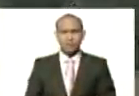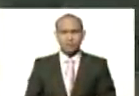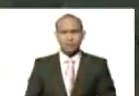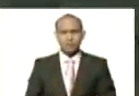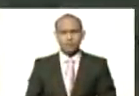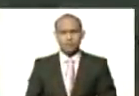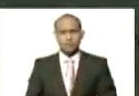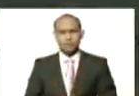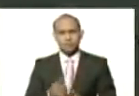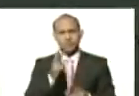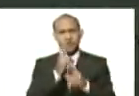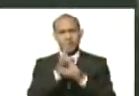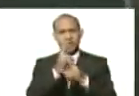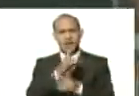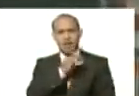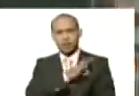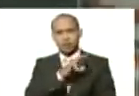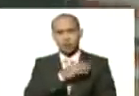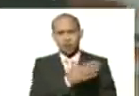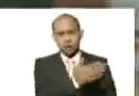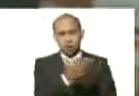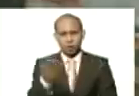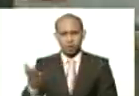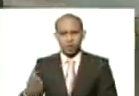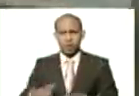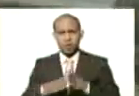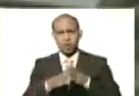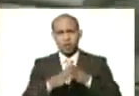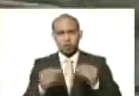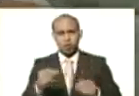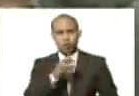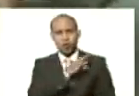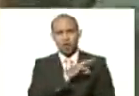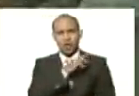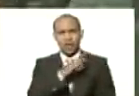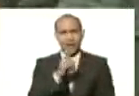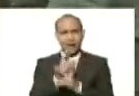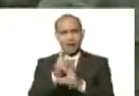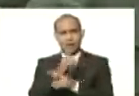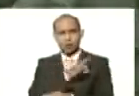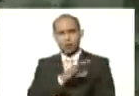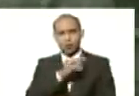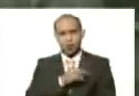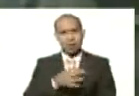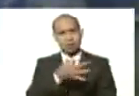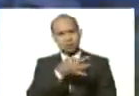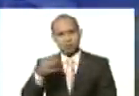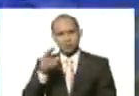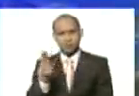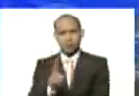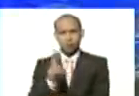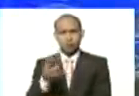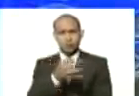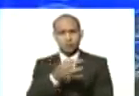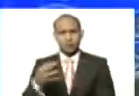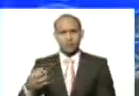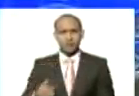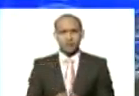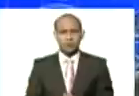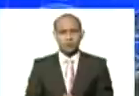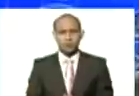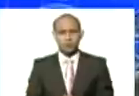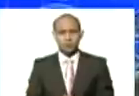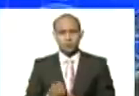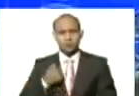a través de las redes sociales, ustedes, todas las redes sociales han sido correctamente utilizadas y he